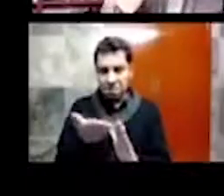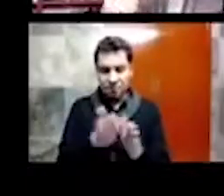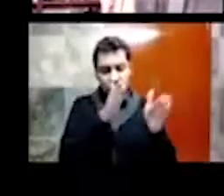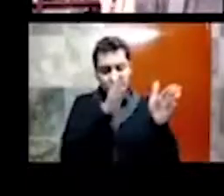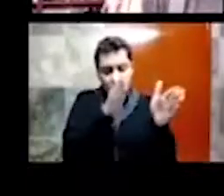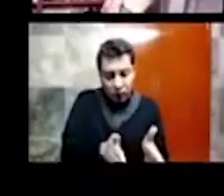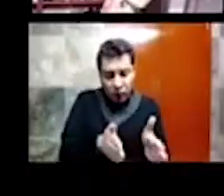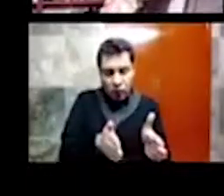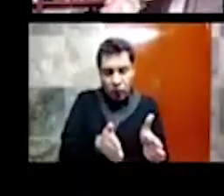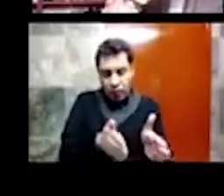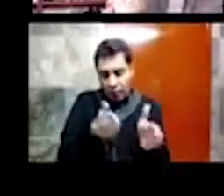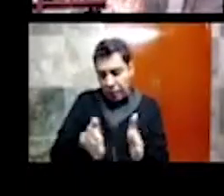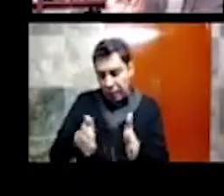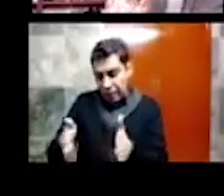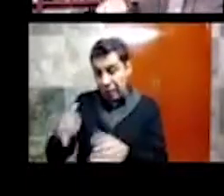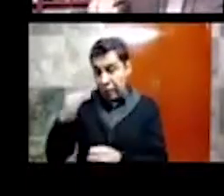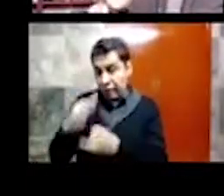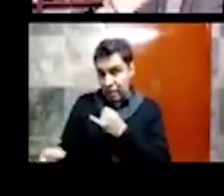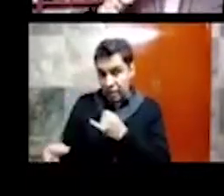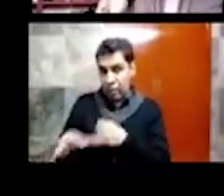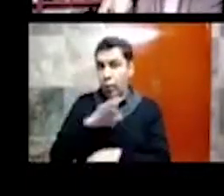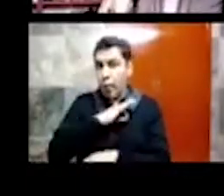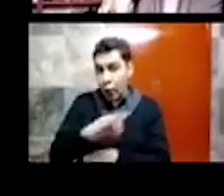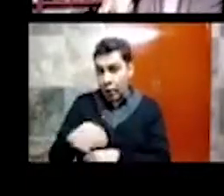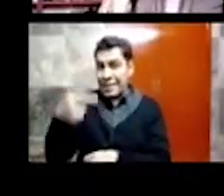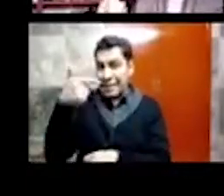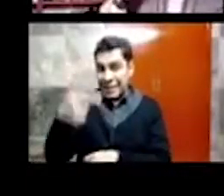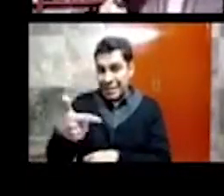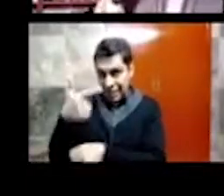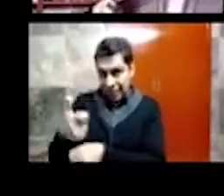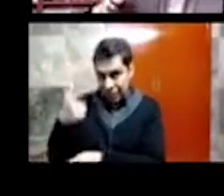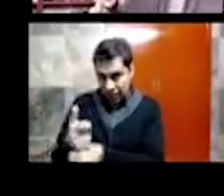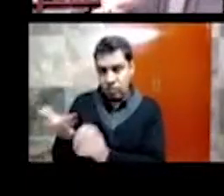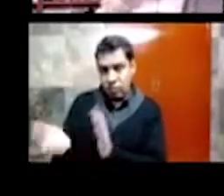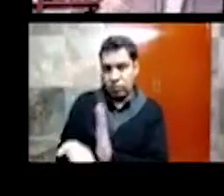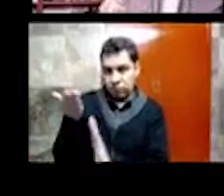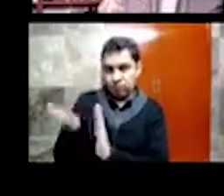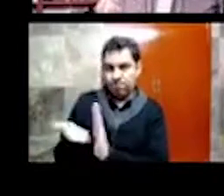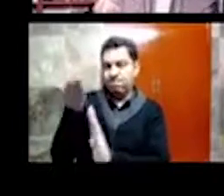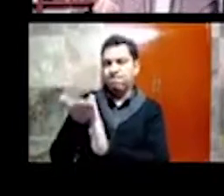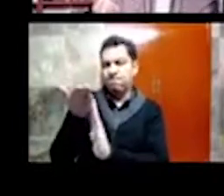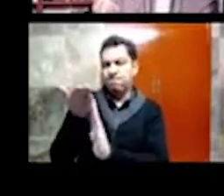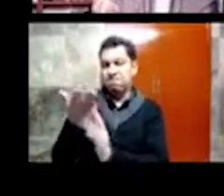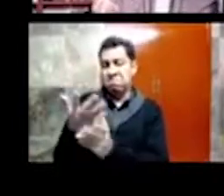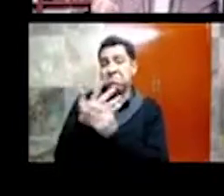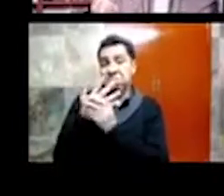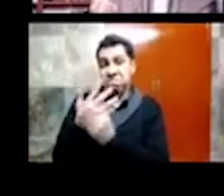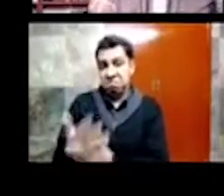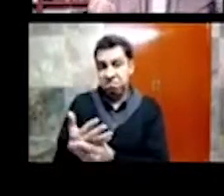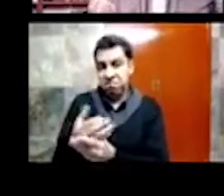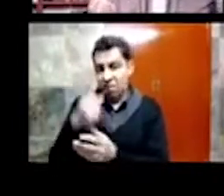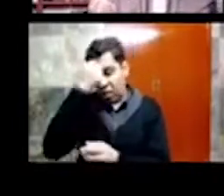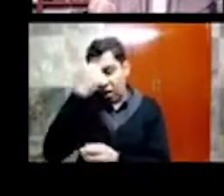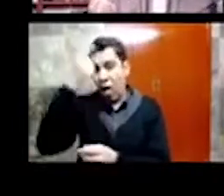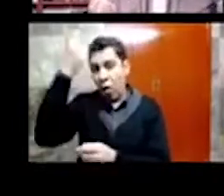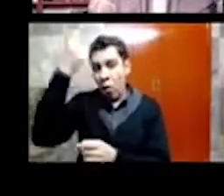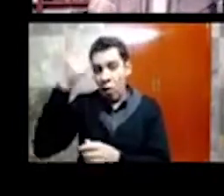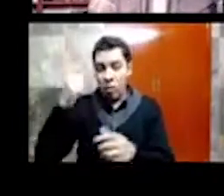posible séptima que algunos autores ponen en entredicho,